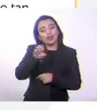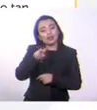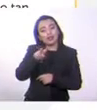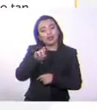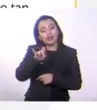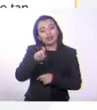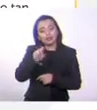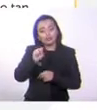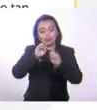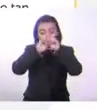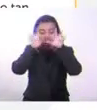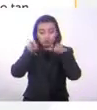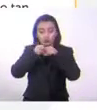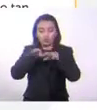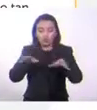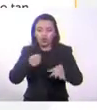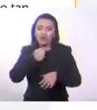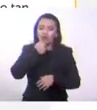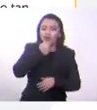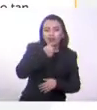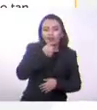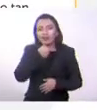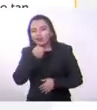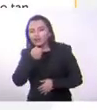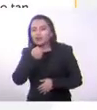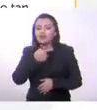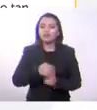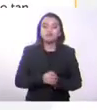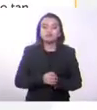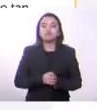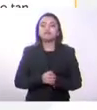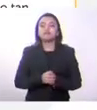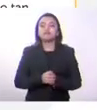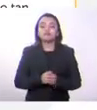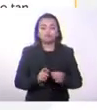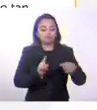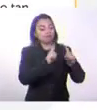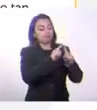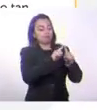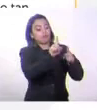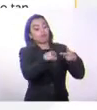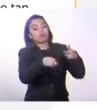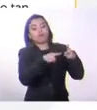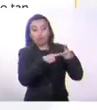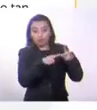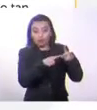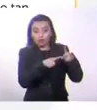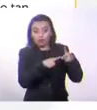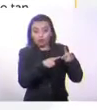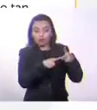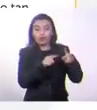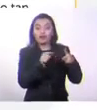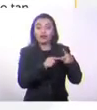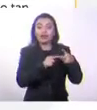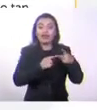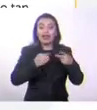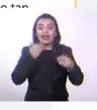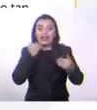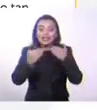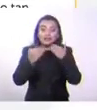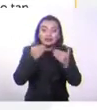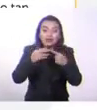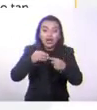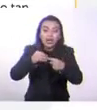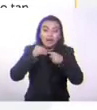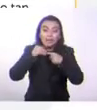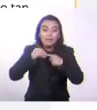expositivo especializado tendrá una particularidad. Su lenguaje ya no será tan sencillo, porque está dirigido a una población